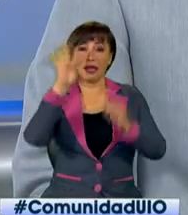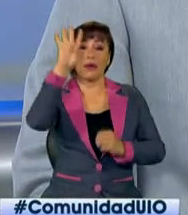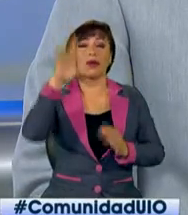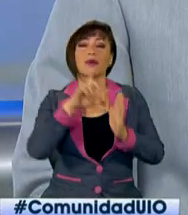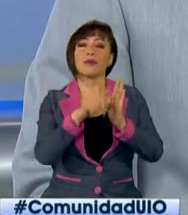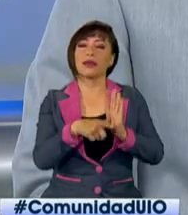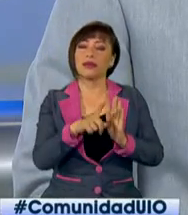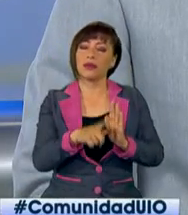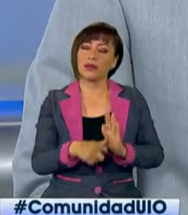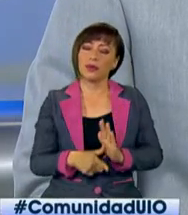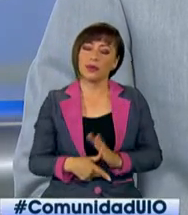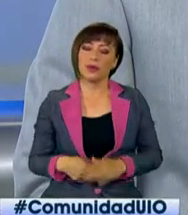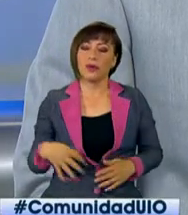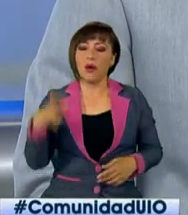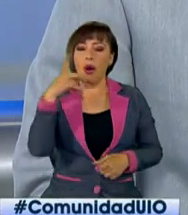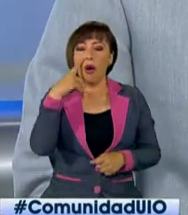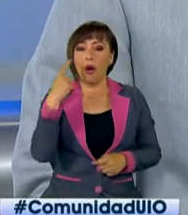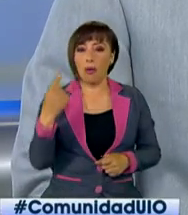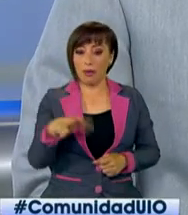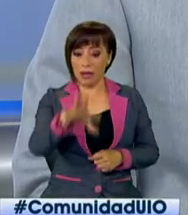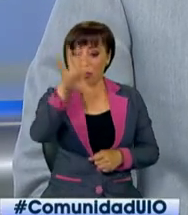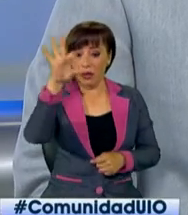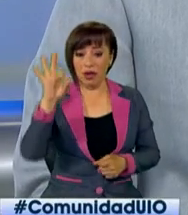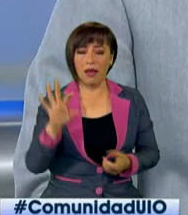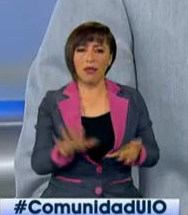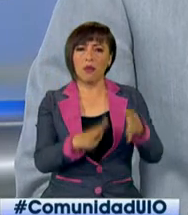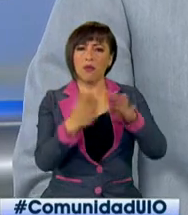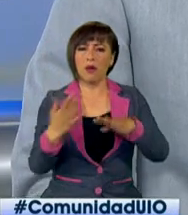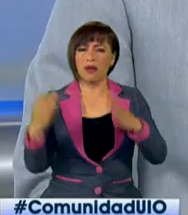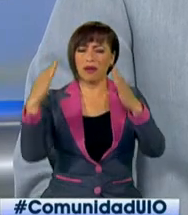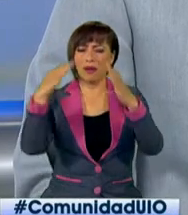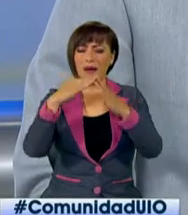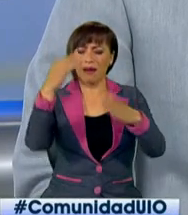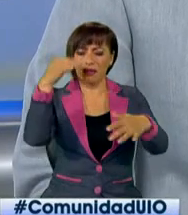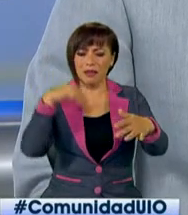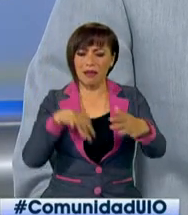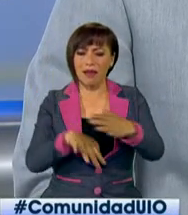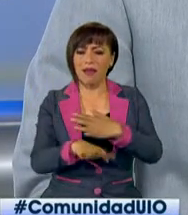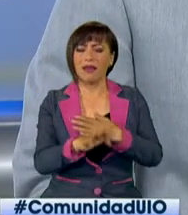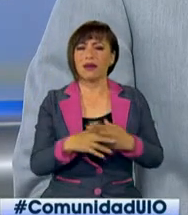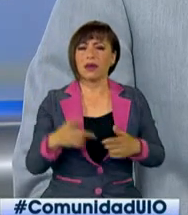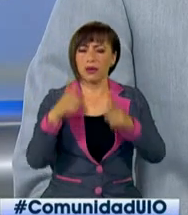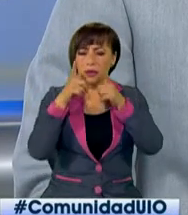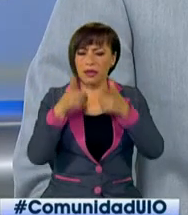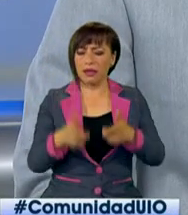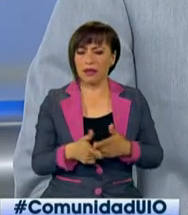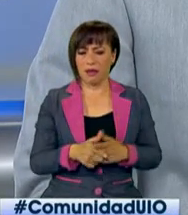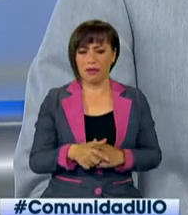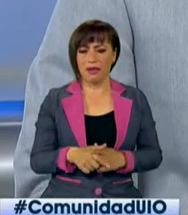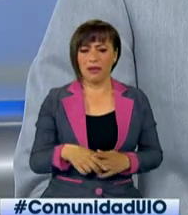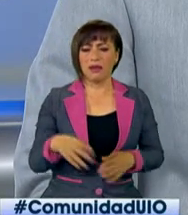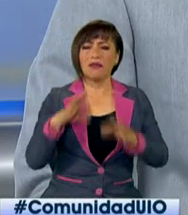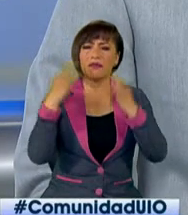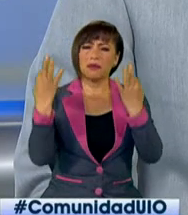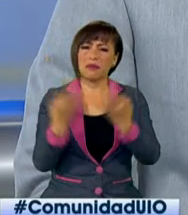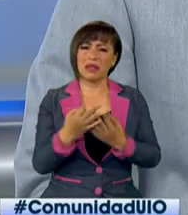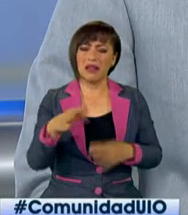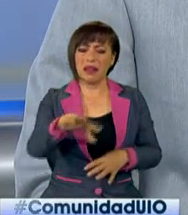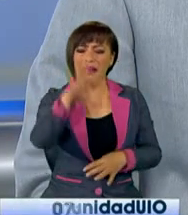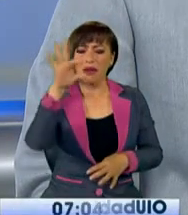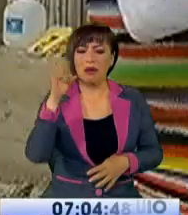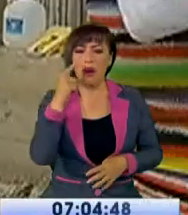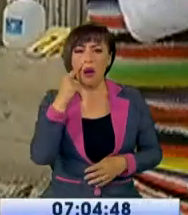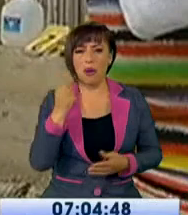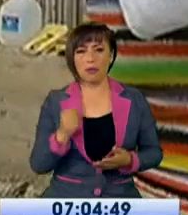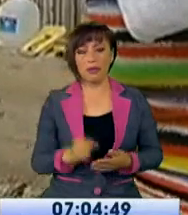7:04 a.m, un hombre fue encontrado sin vida en el interior de la casa que cuidaba. Familiares del ciudadano hallaron el cadáver en estado de descomposición.